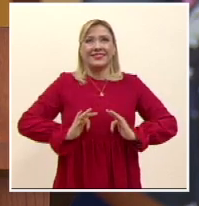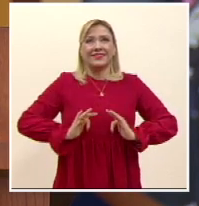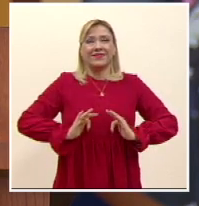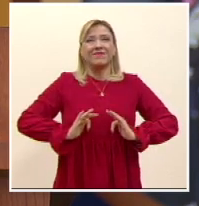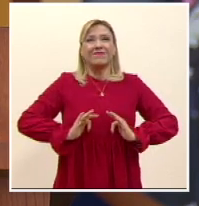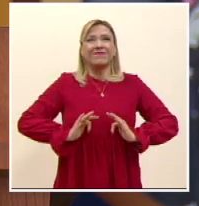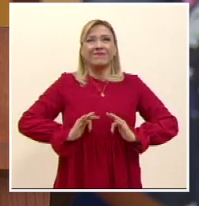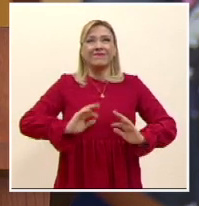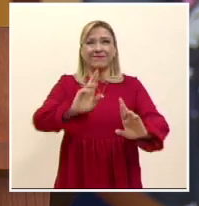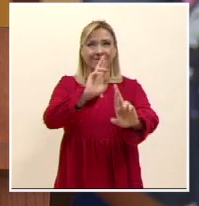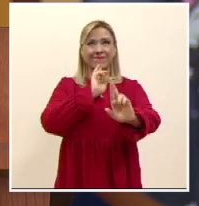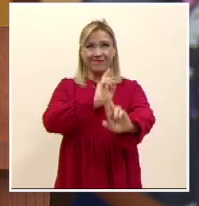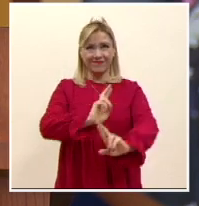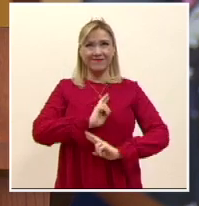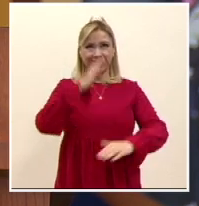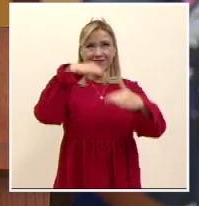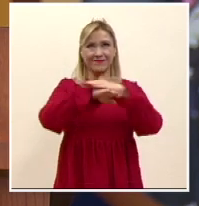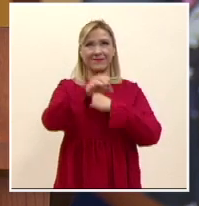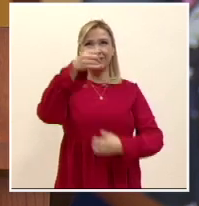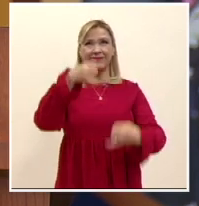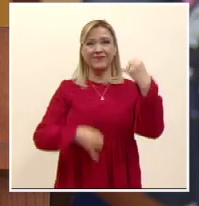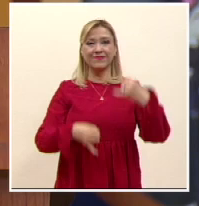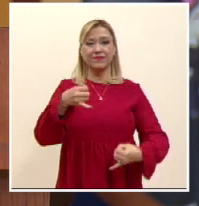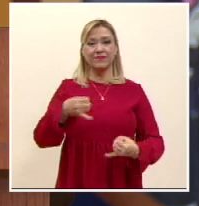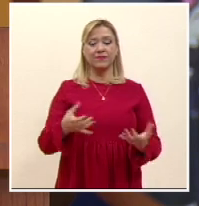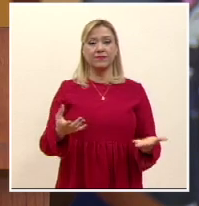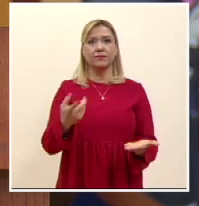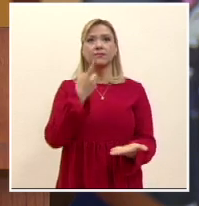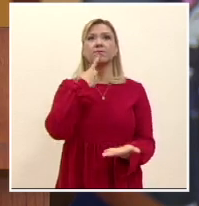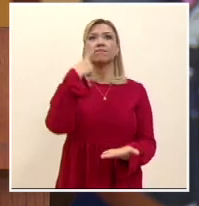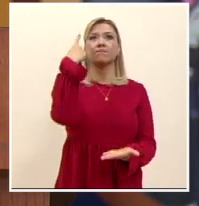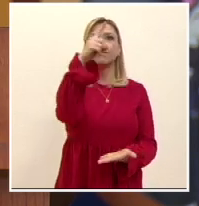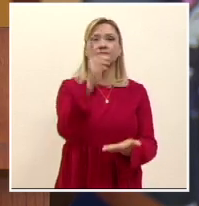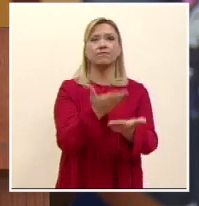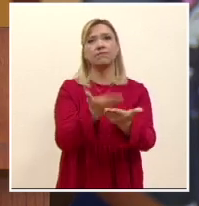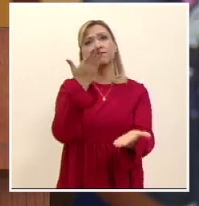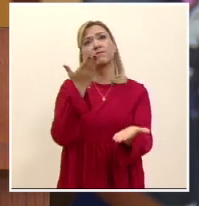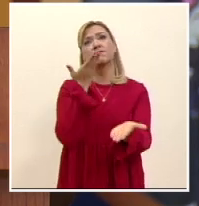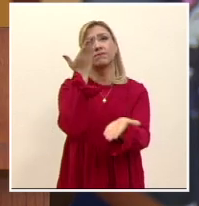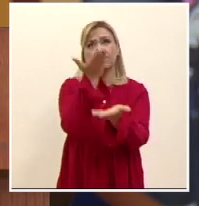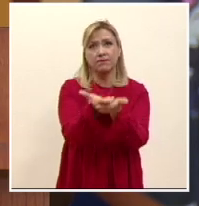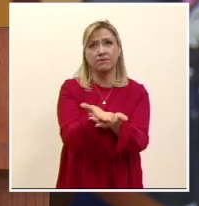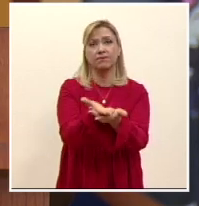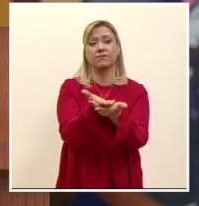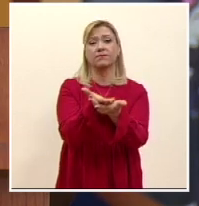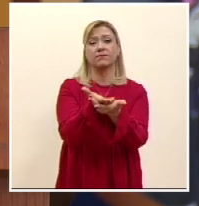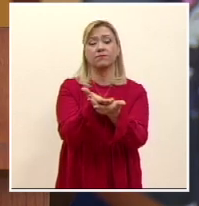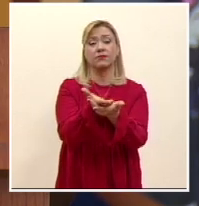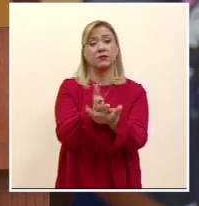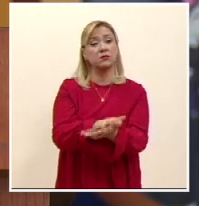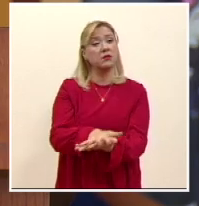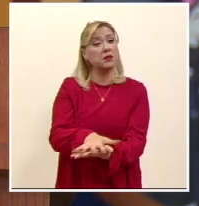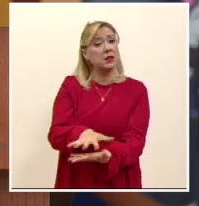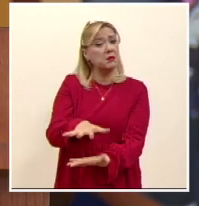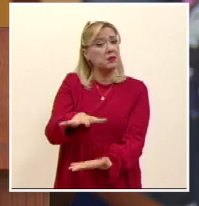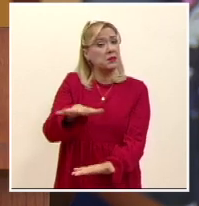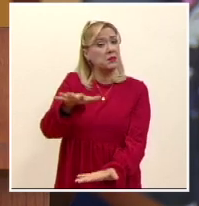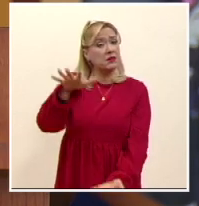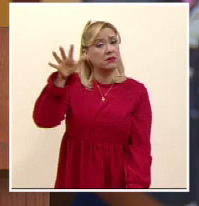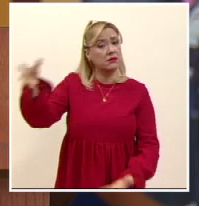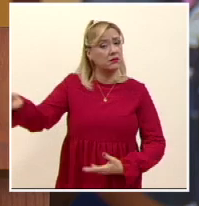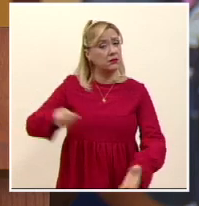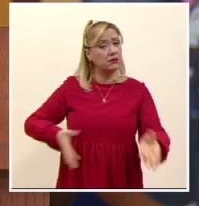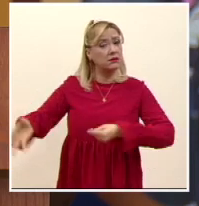en un juzgado federal, presenta sus demandas y sus peticiones. Y el gran número de asuntos que se reciben